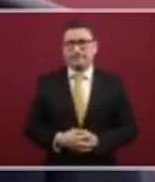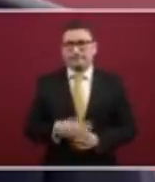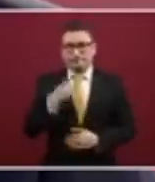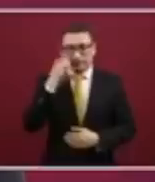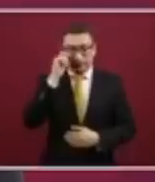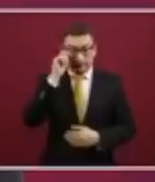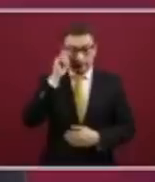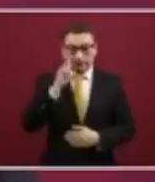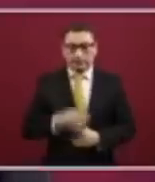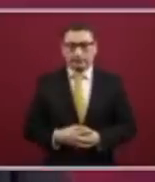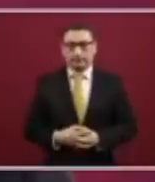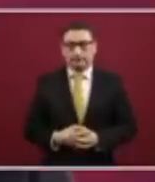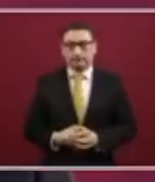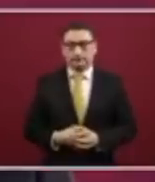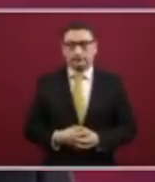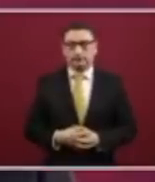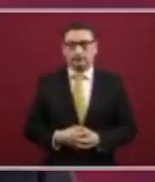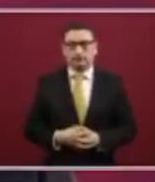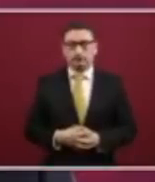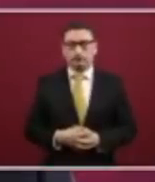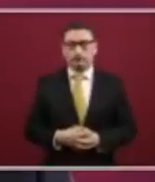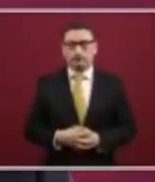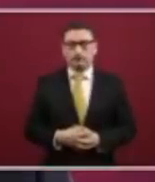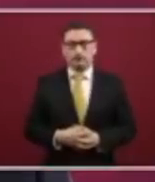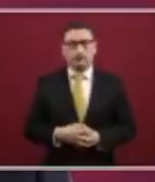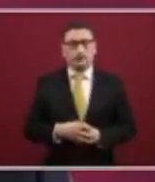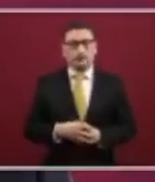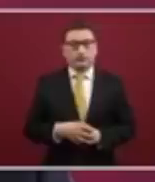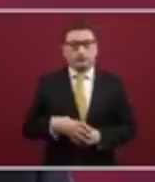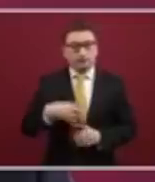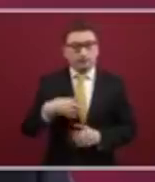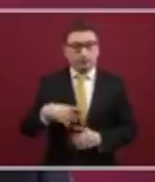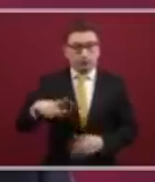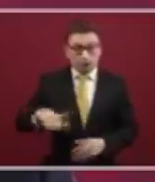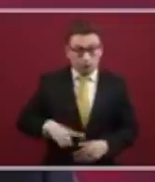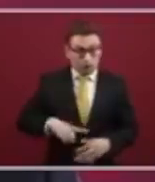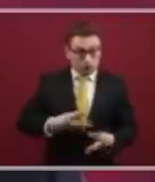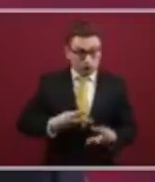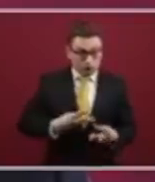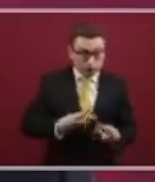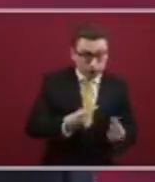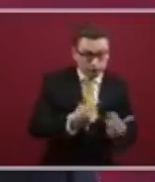reducir más el gasto